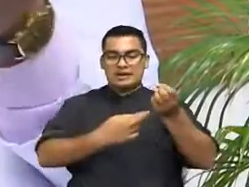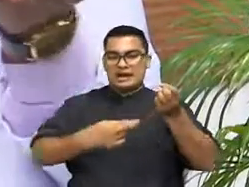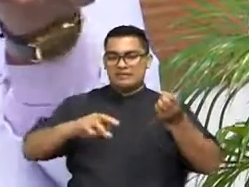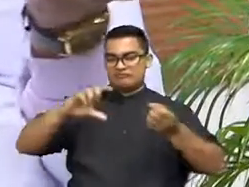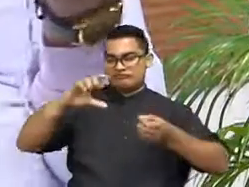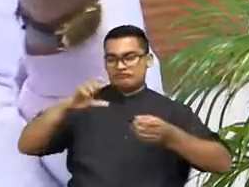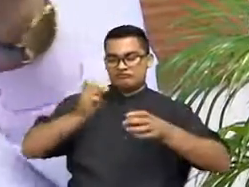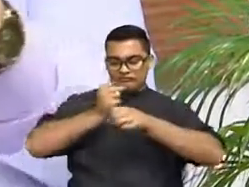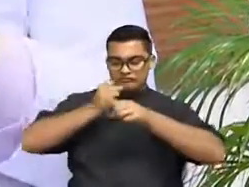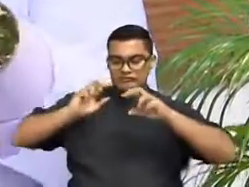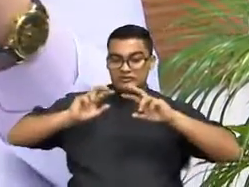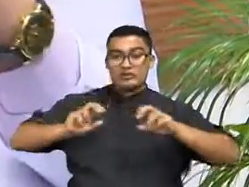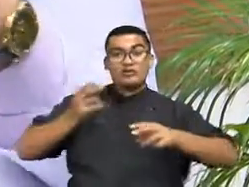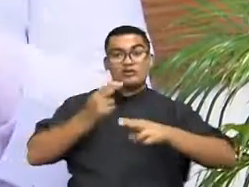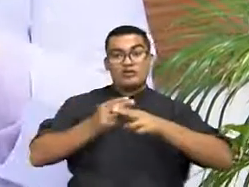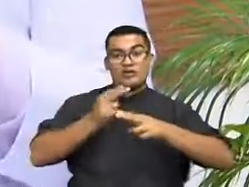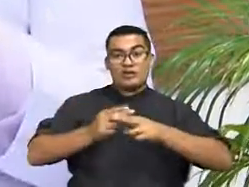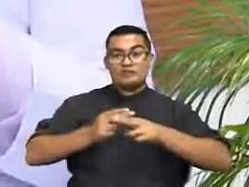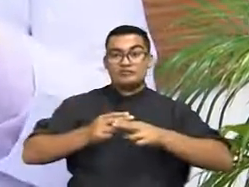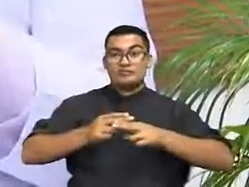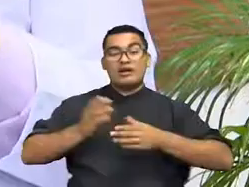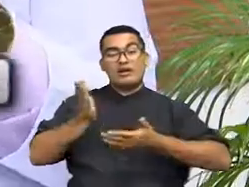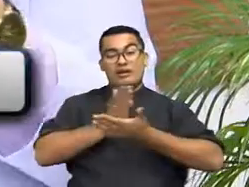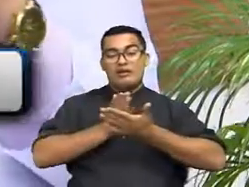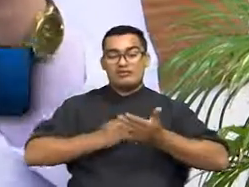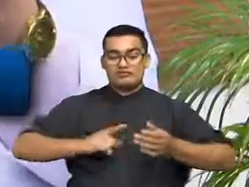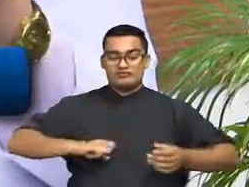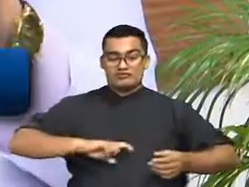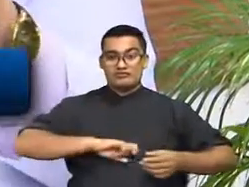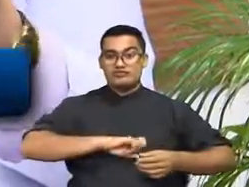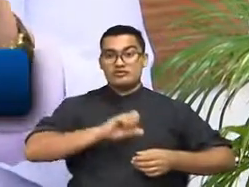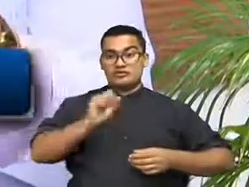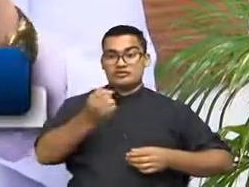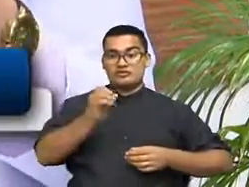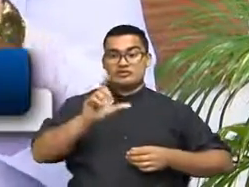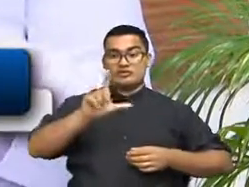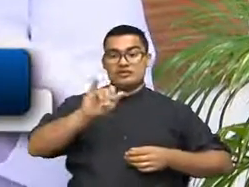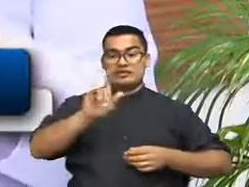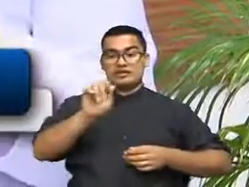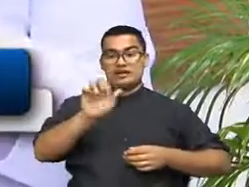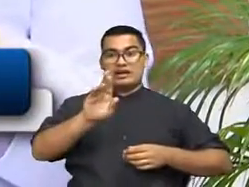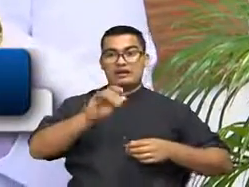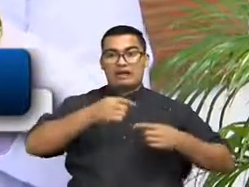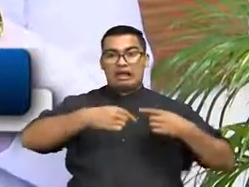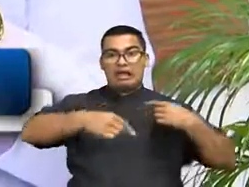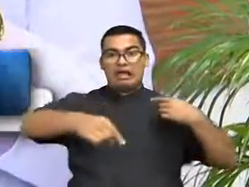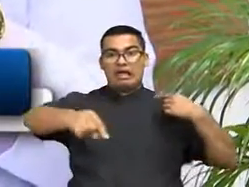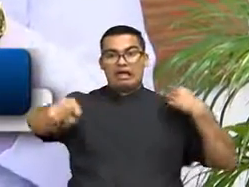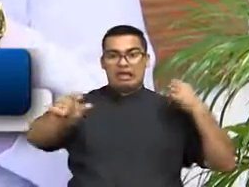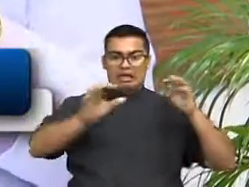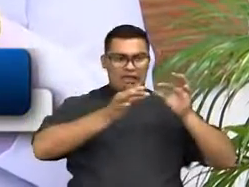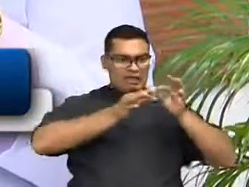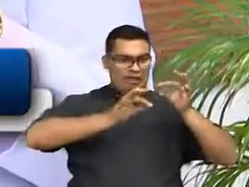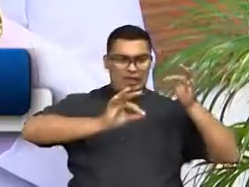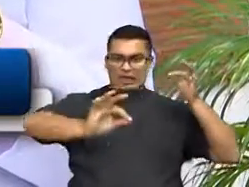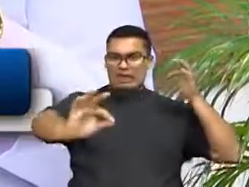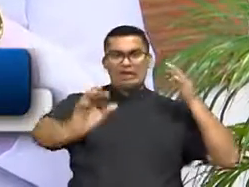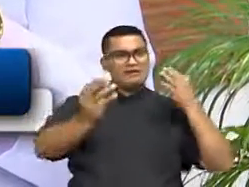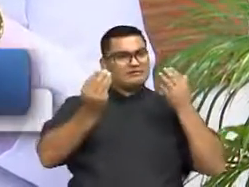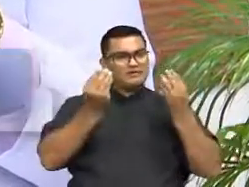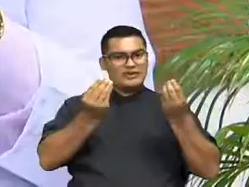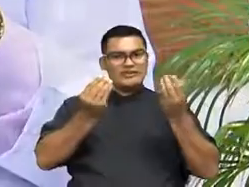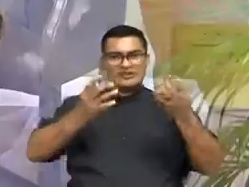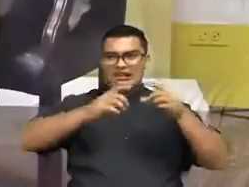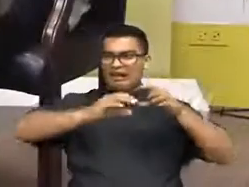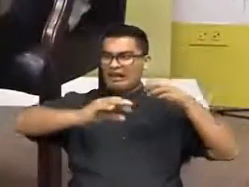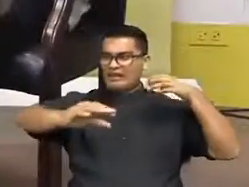esa solitaria, como dice, pues la gente no la conoce, es lo que ya te había mencionado, que tienen esas lancetas que se adhieren a la mucosa intestinal. También hay diferentes